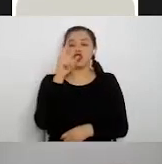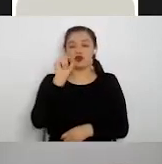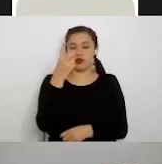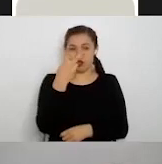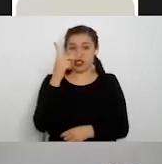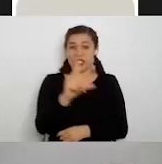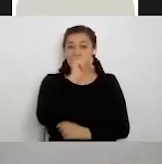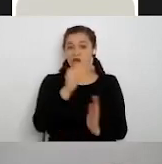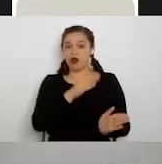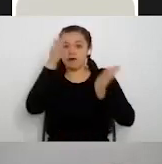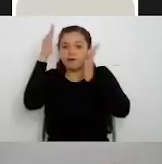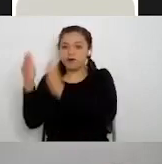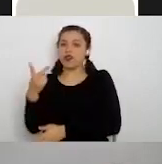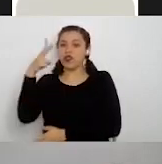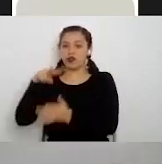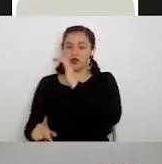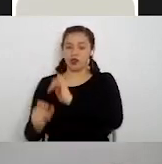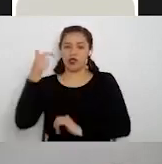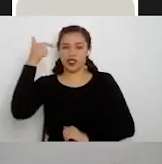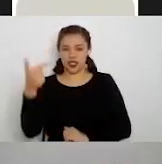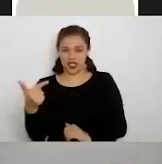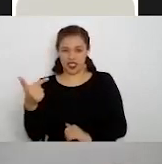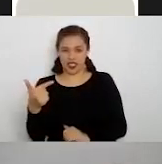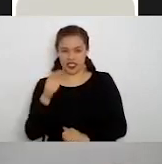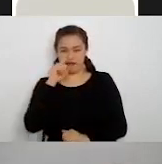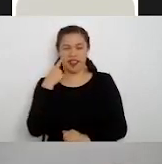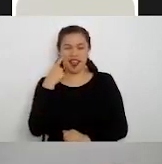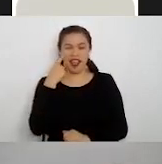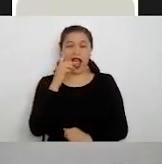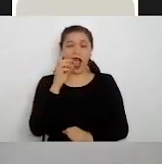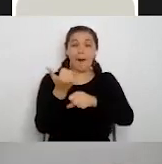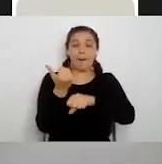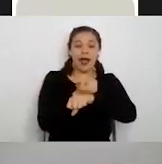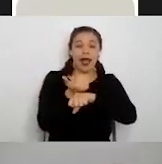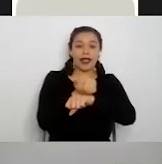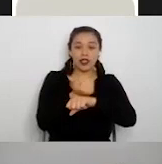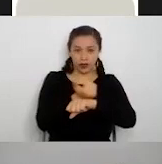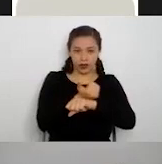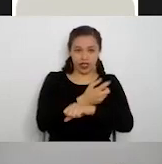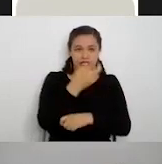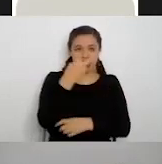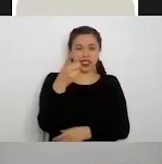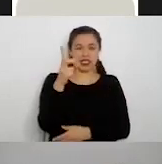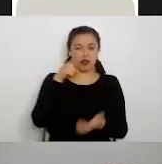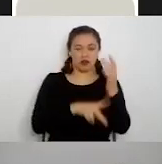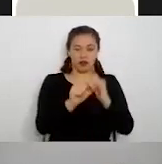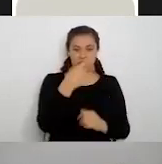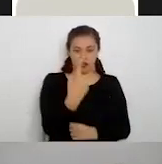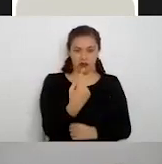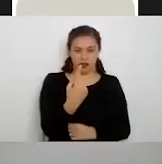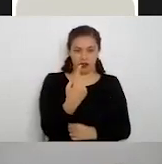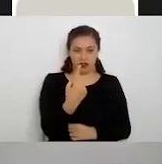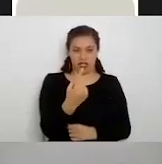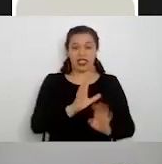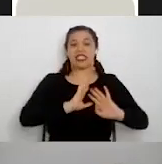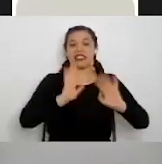fijan, viene desde el pronóstico amarillo, que es el de diciembre del 2021, donde se era